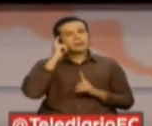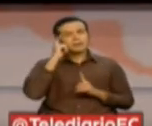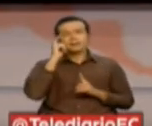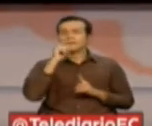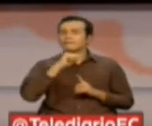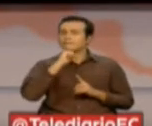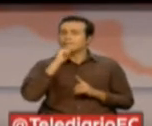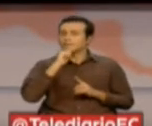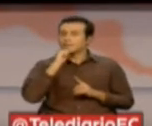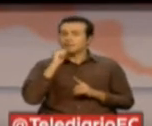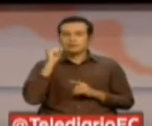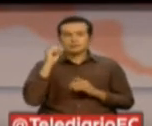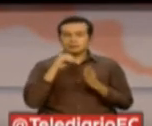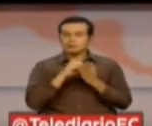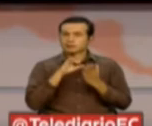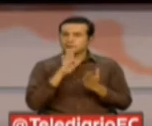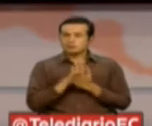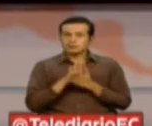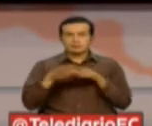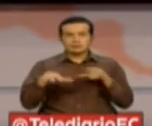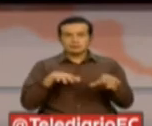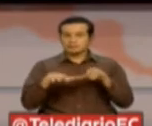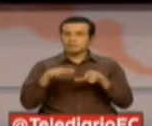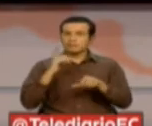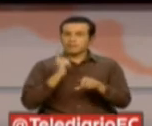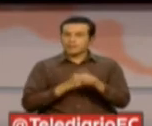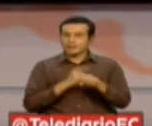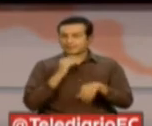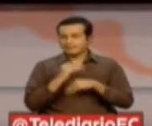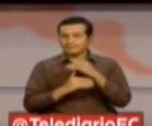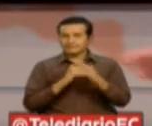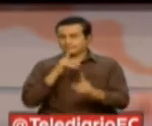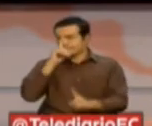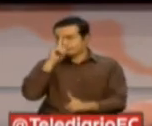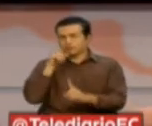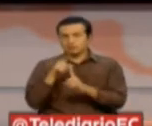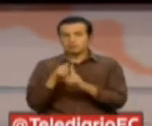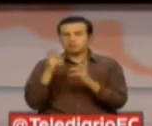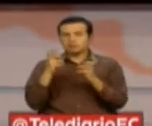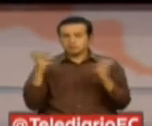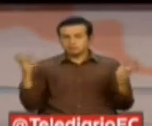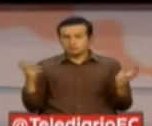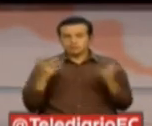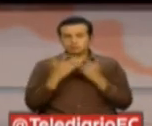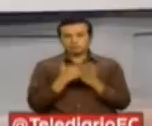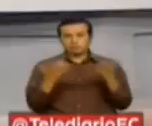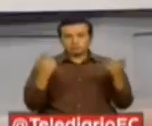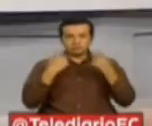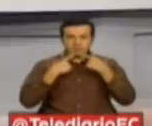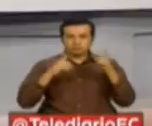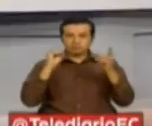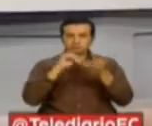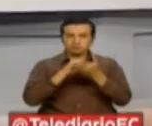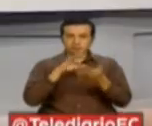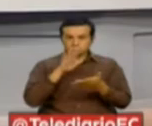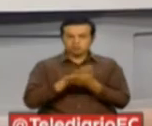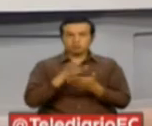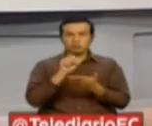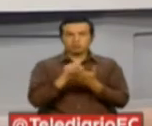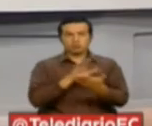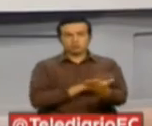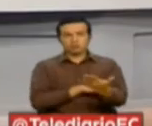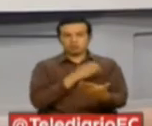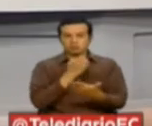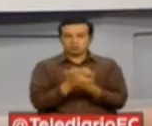que aquí debería haber explícitamente acciones planteadas que puedan ir en esa dirección si quiere que se les requiere que se diga que el programa económico